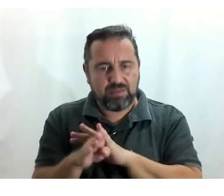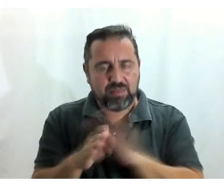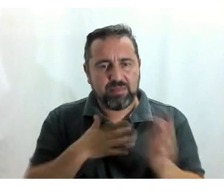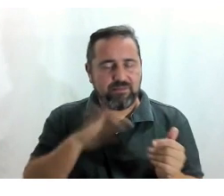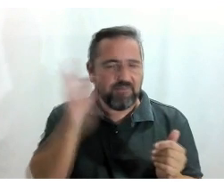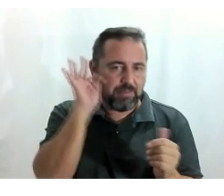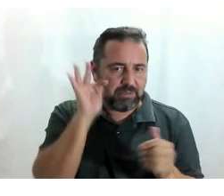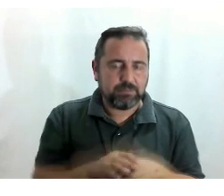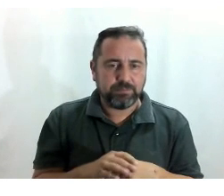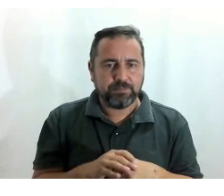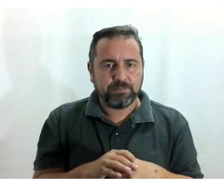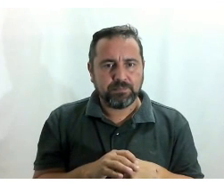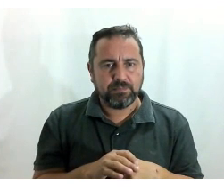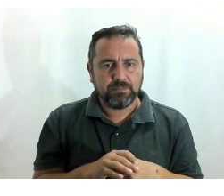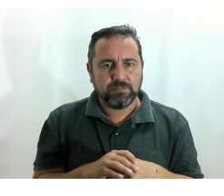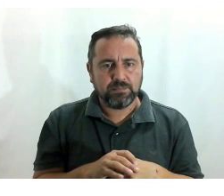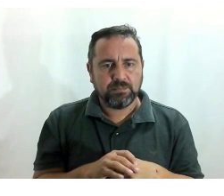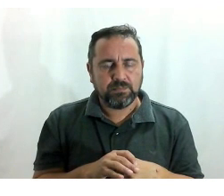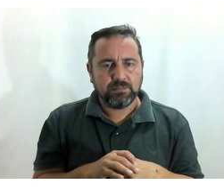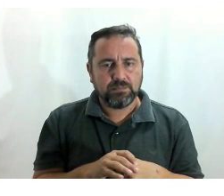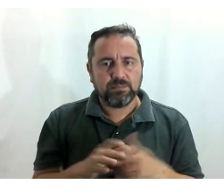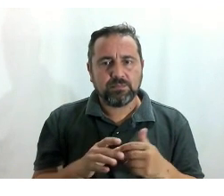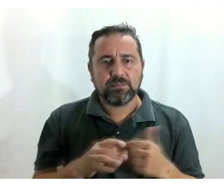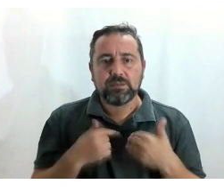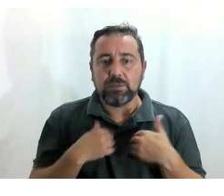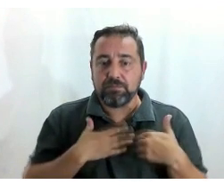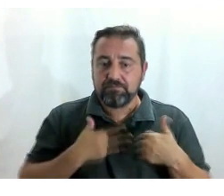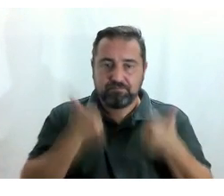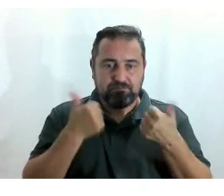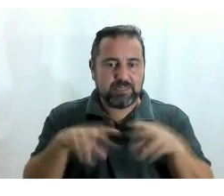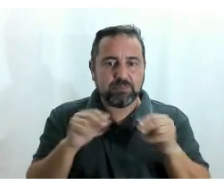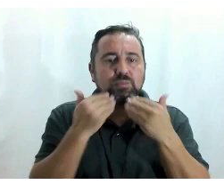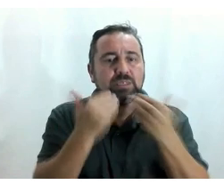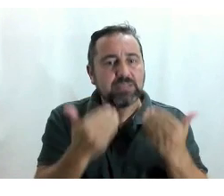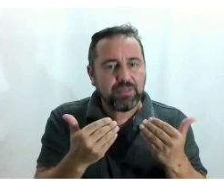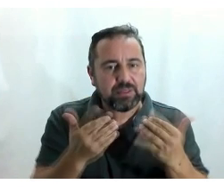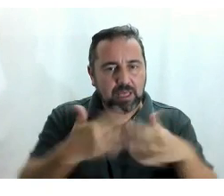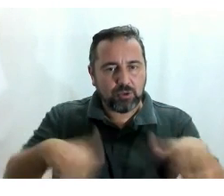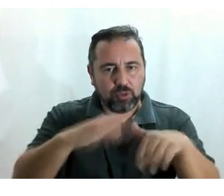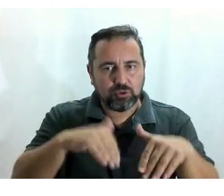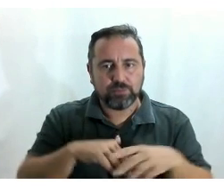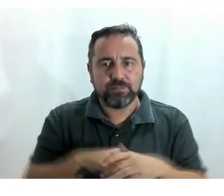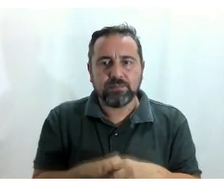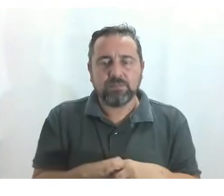FIAPAS. Por mi parte, nada más. Muchas gracias a todos.